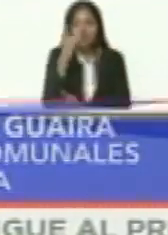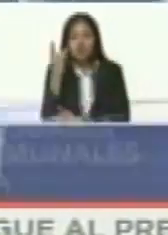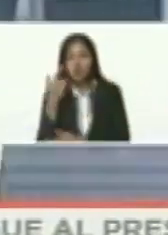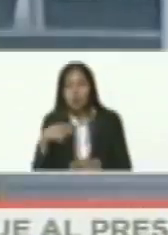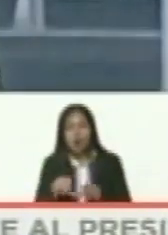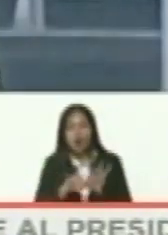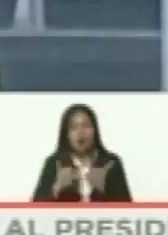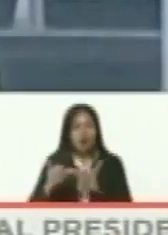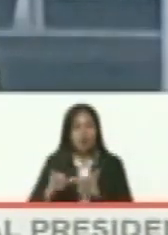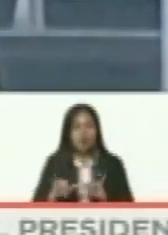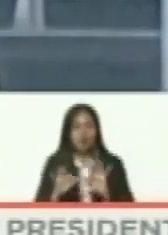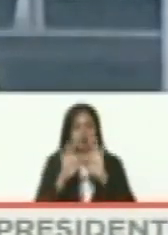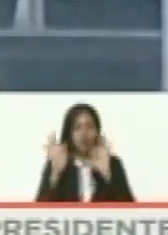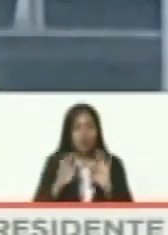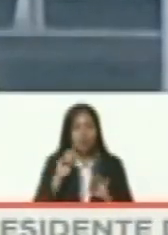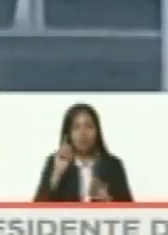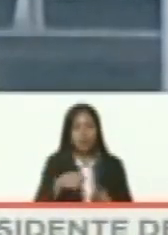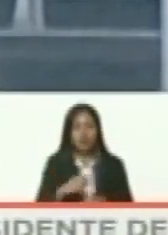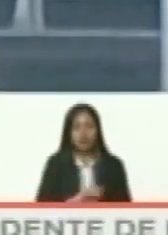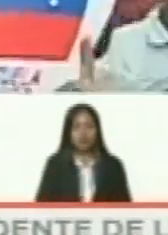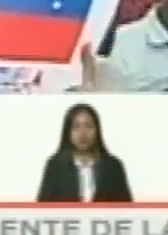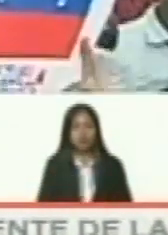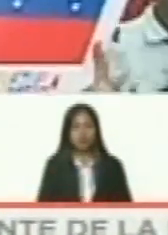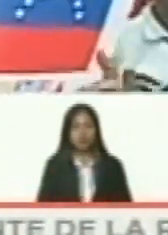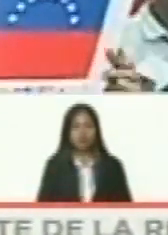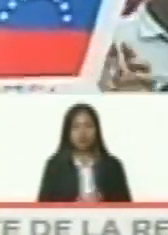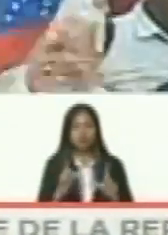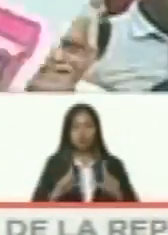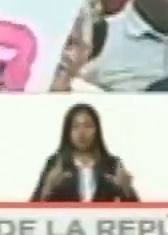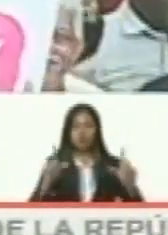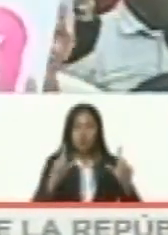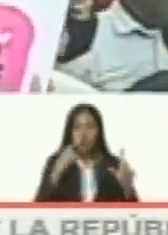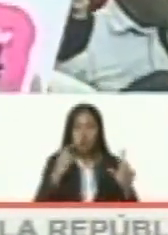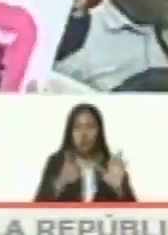Un bosque de carteles.